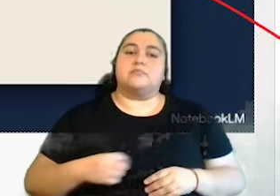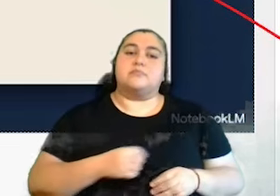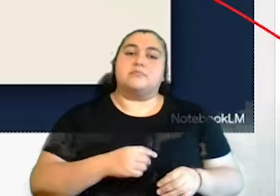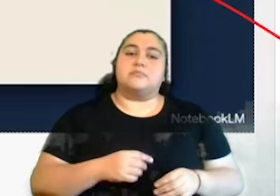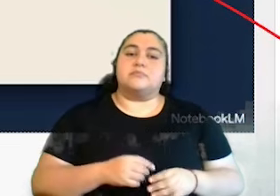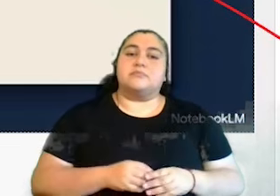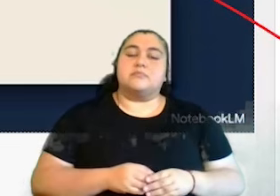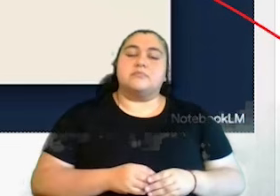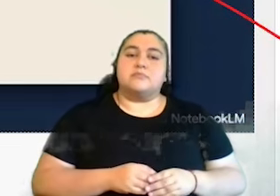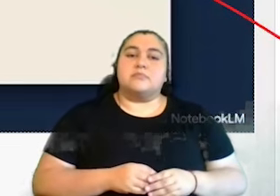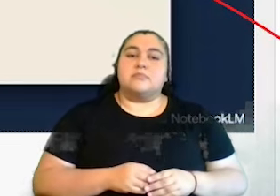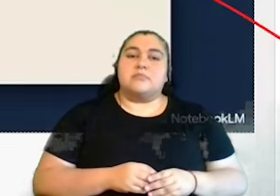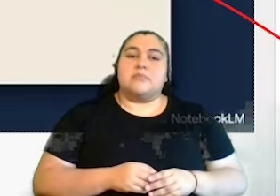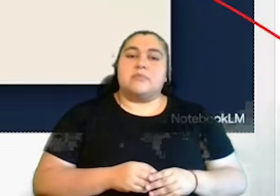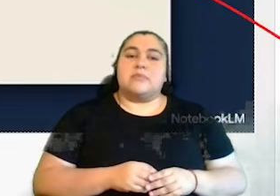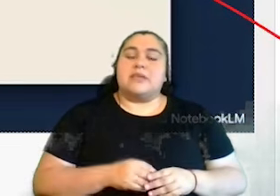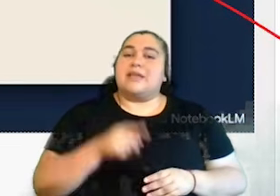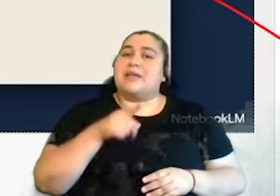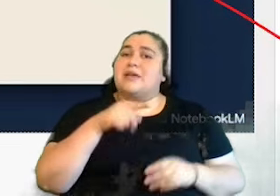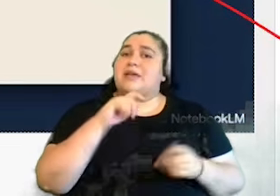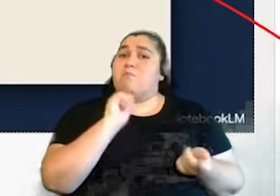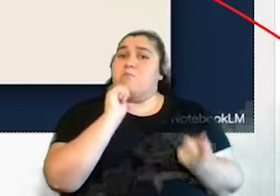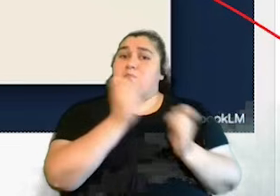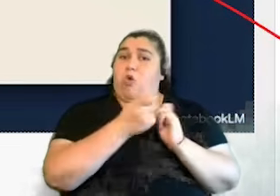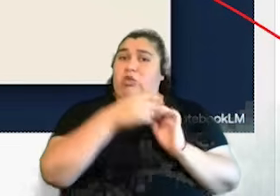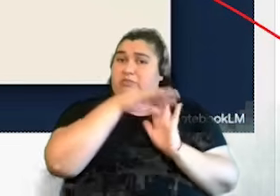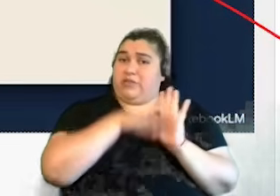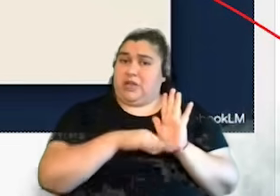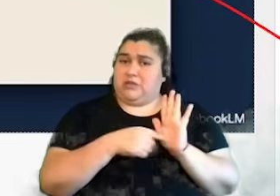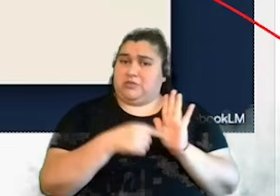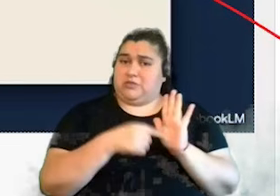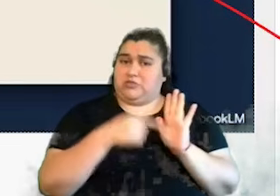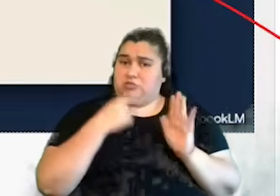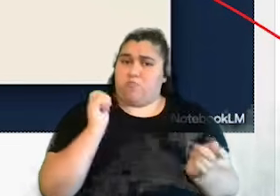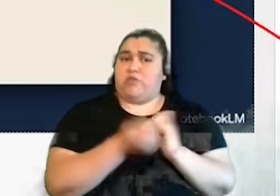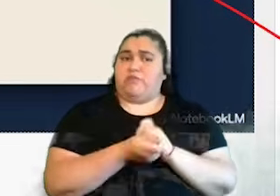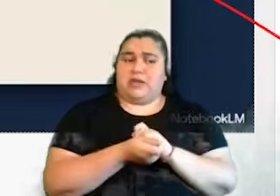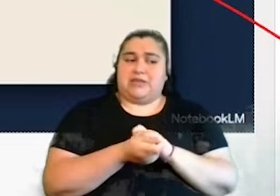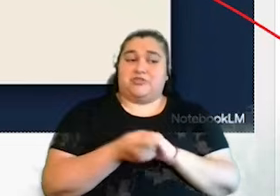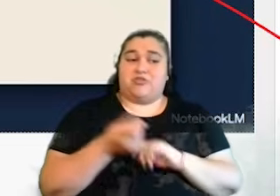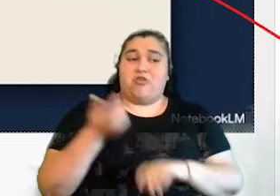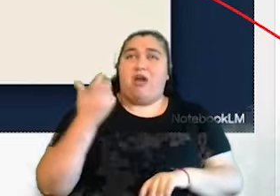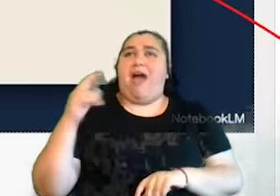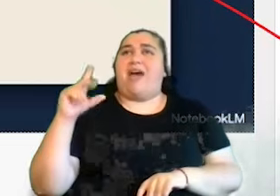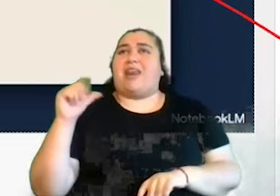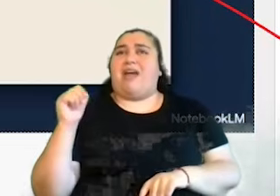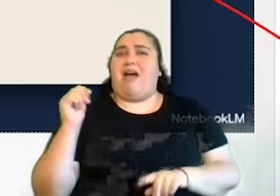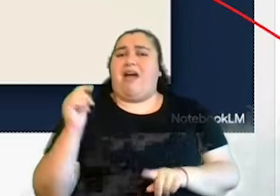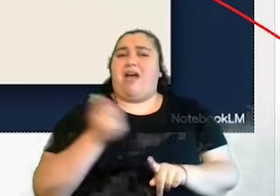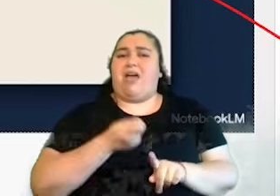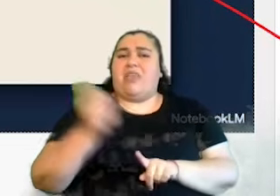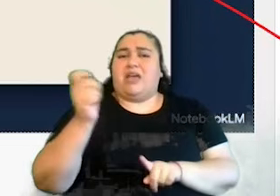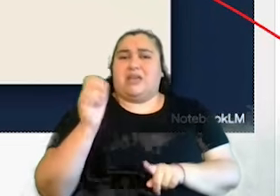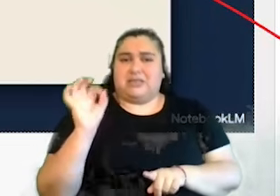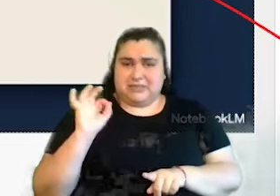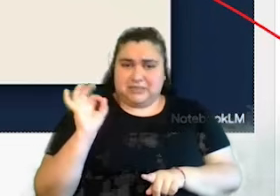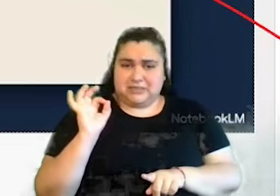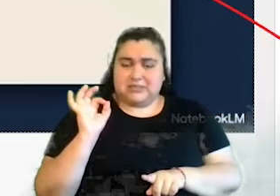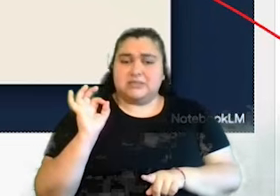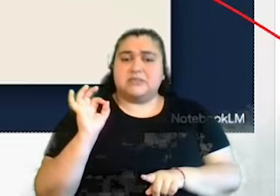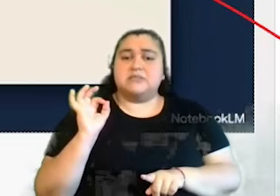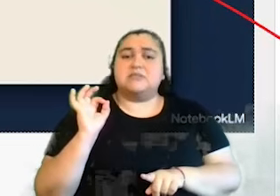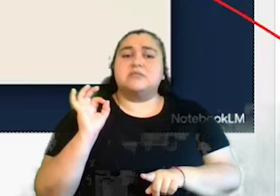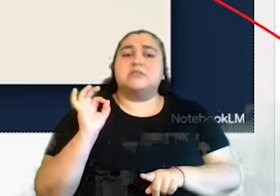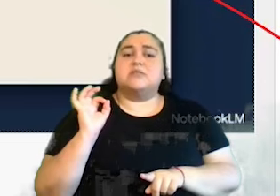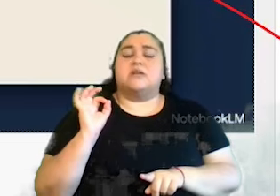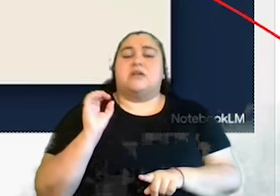importantes que trae esta modificación es en qué casos el fisco no va a hacer la denuncia. Bueno, acá creo que